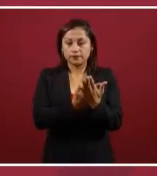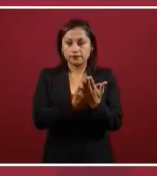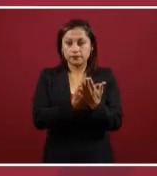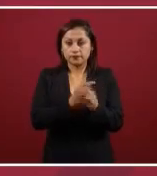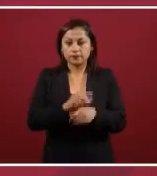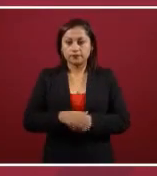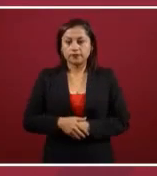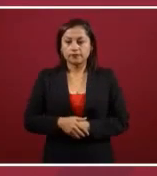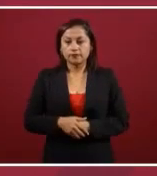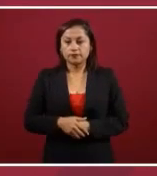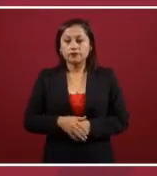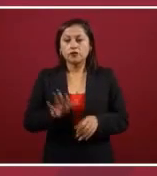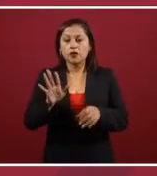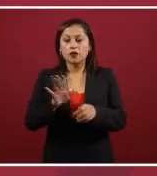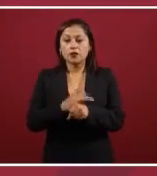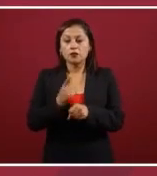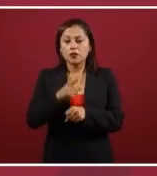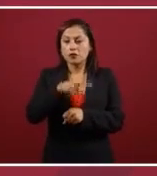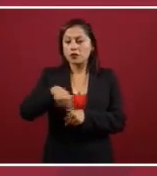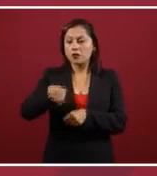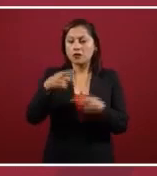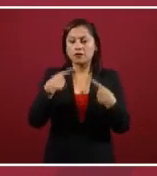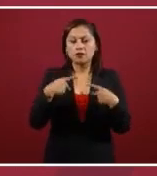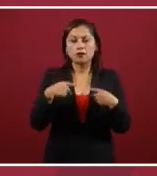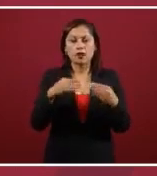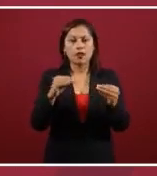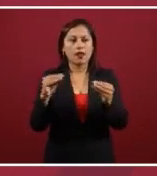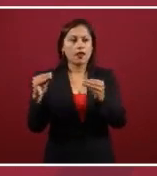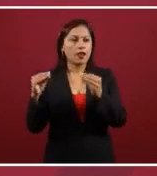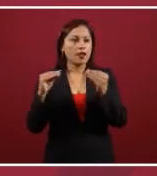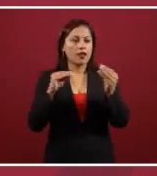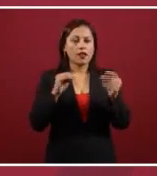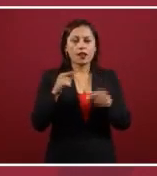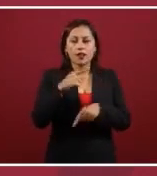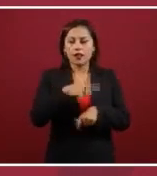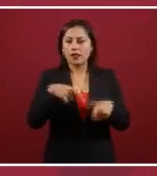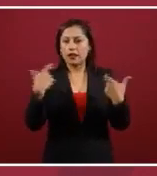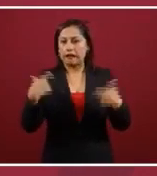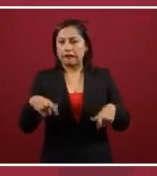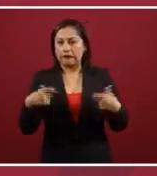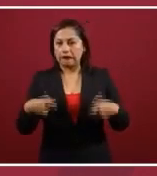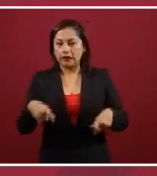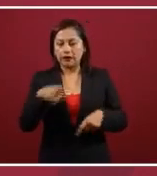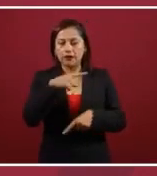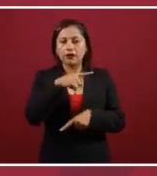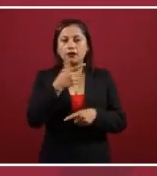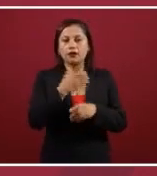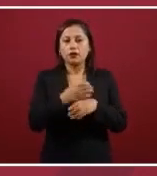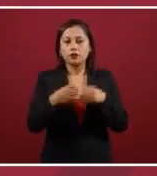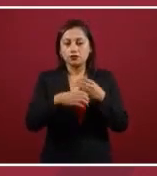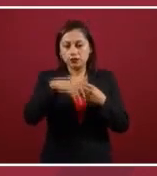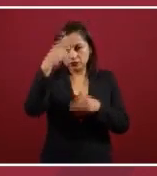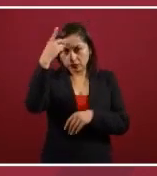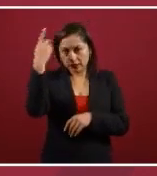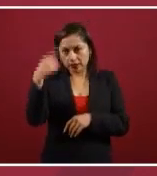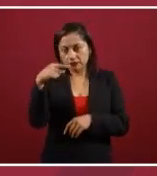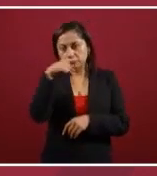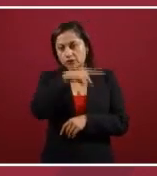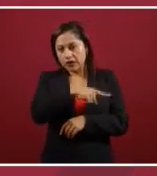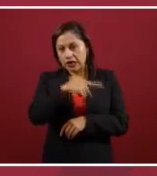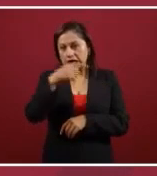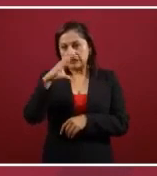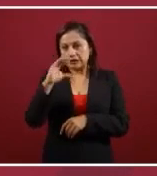se habla mucho de la riqueza de Guzmán Loera y